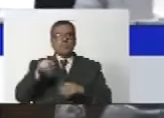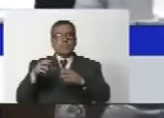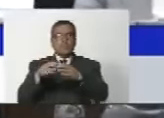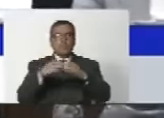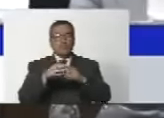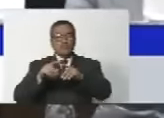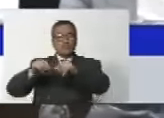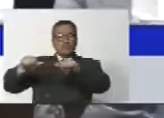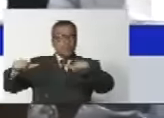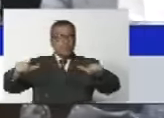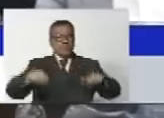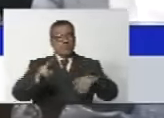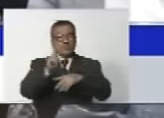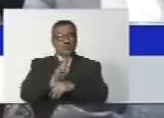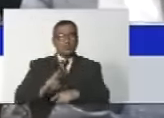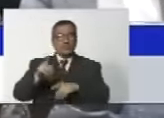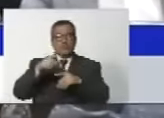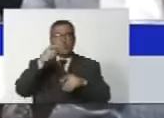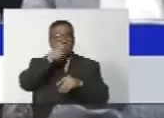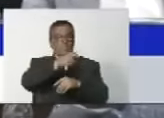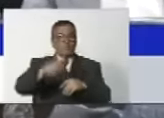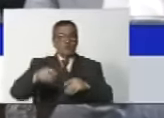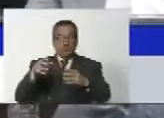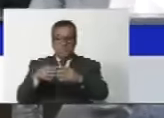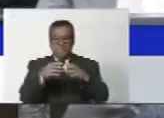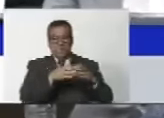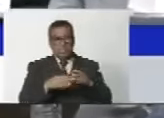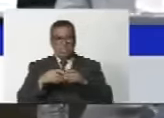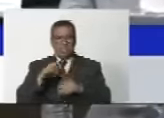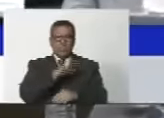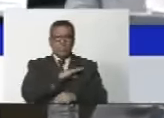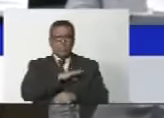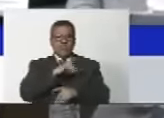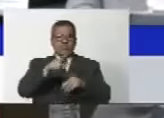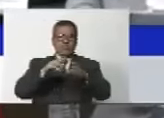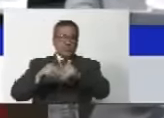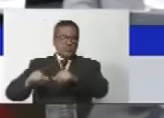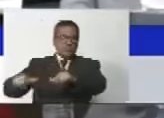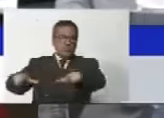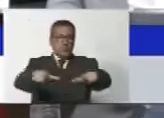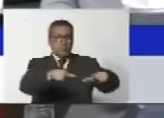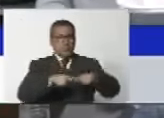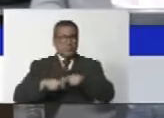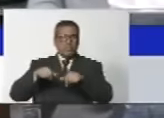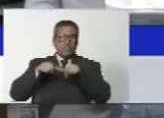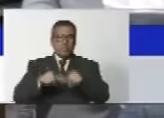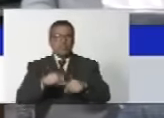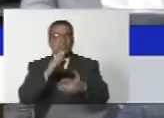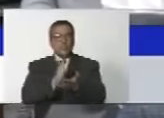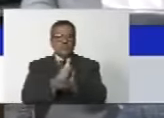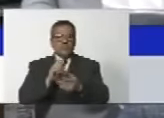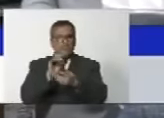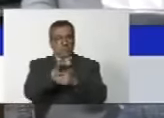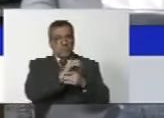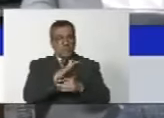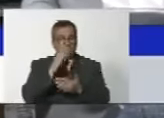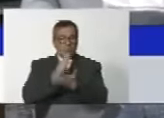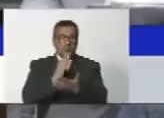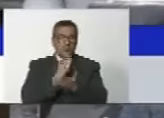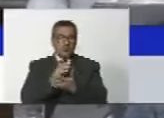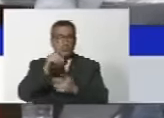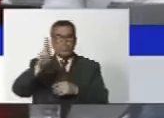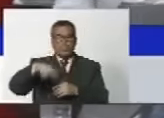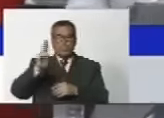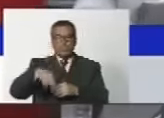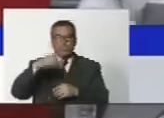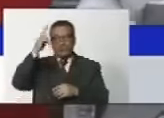comités de tierra urbana. El pueblo organizándose para ser propietario de esa tierra de la que permanentemente era expulsado y de la que